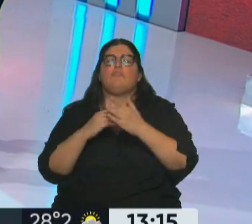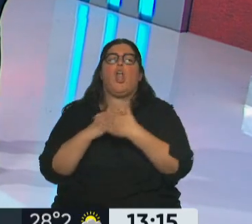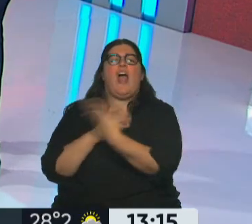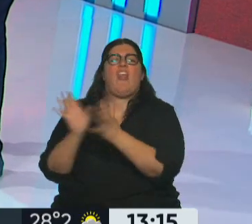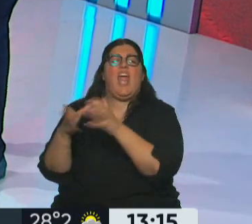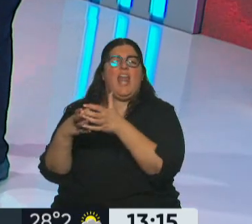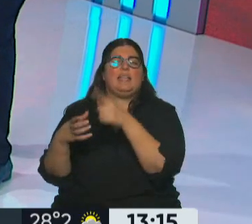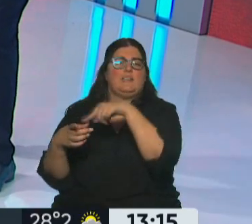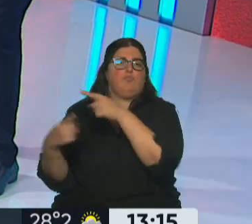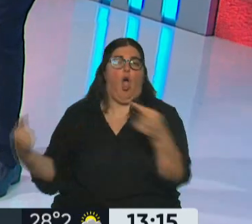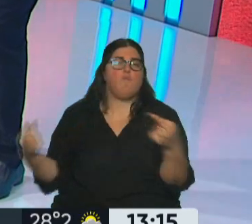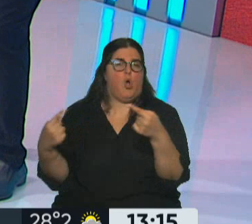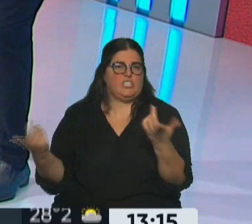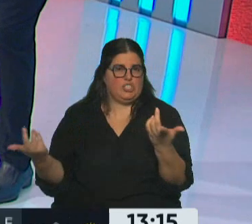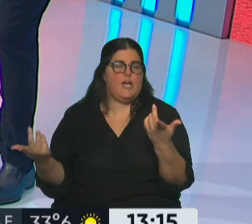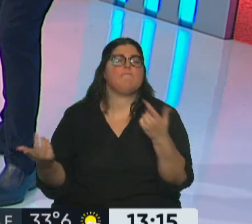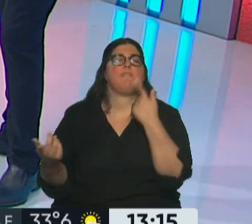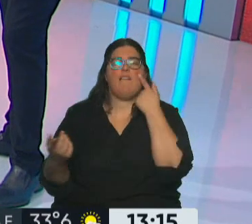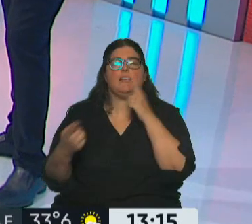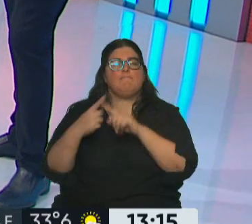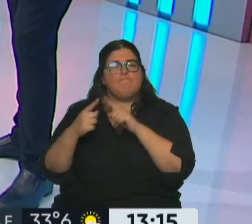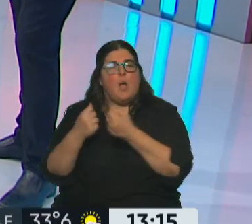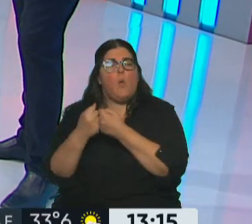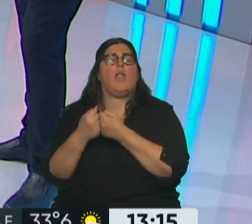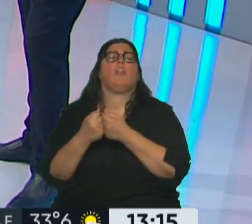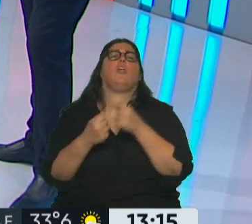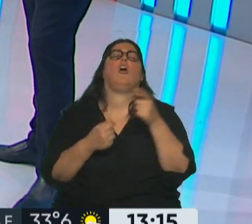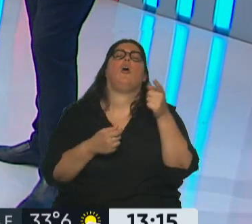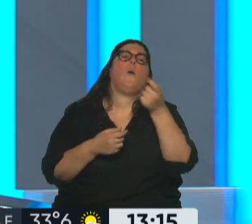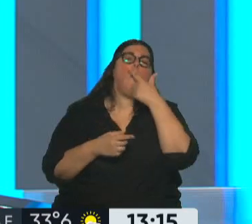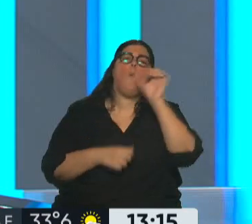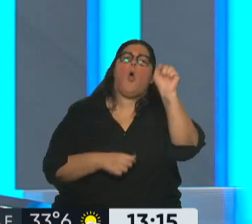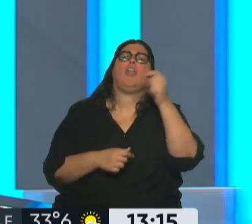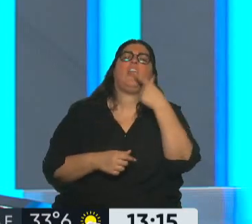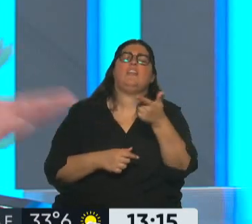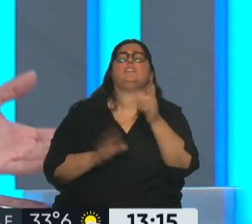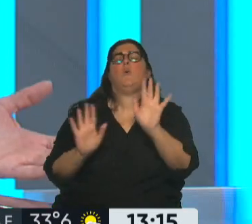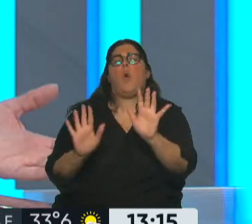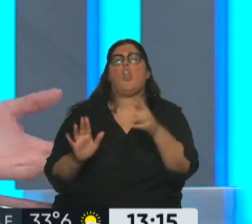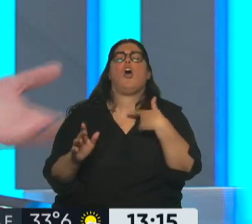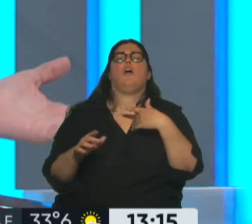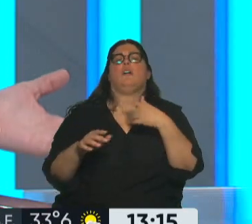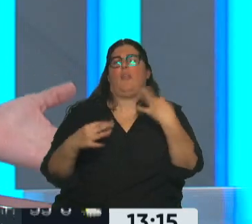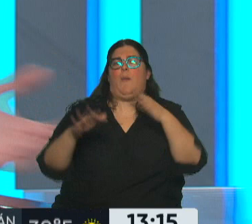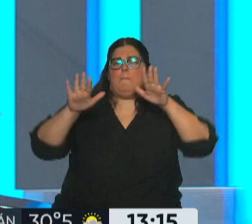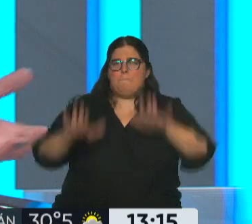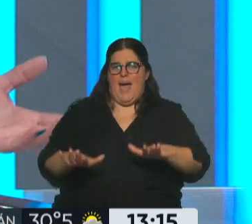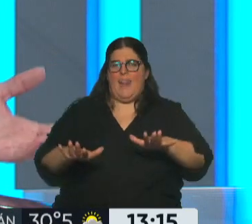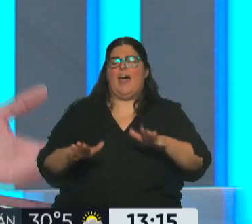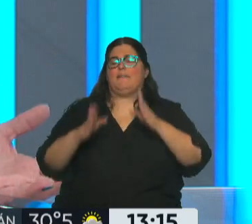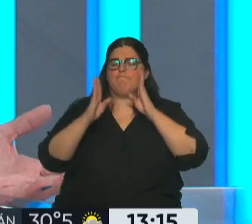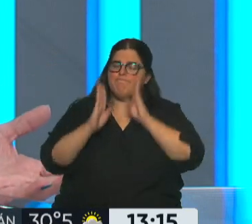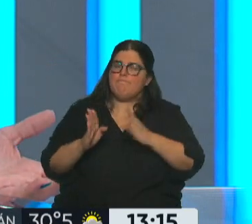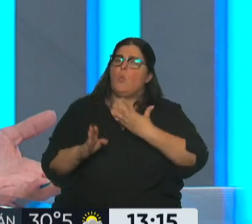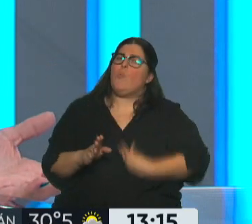Me parece que eso va a ser clave. Lo que dijo Boric es pelota al piso, humildad y trabajo. Veremos si puede avanzar en ese sentido, sobre todo si logra